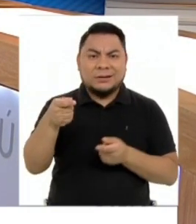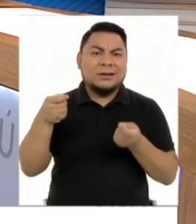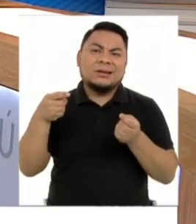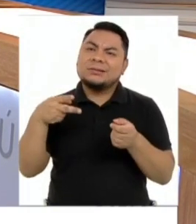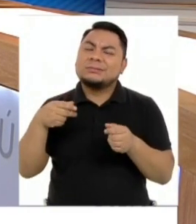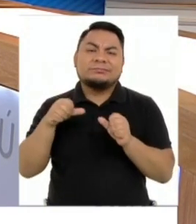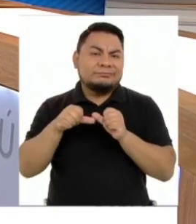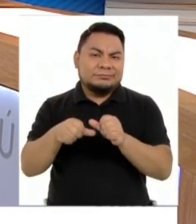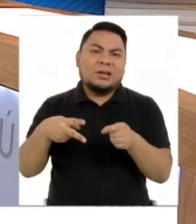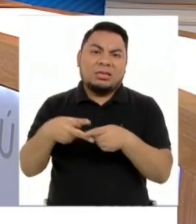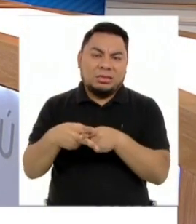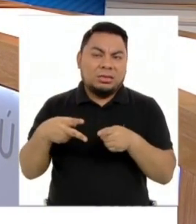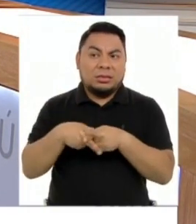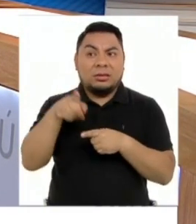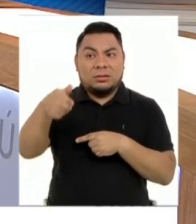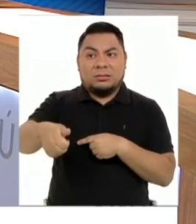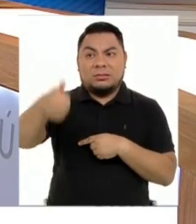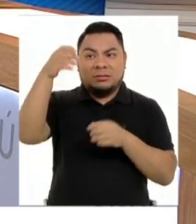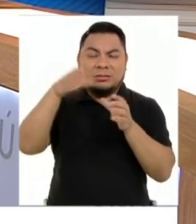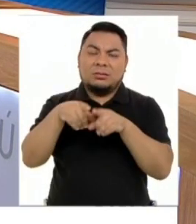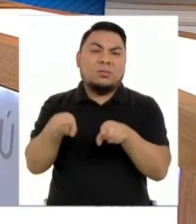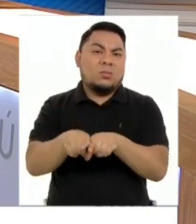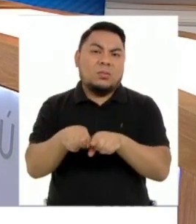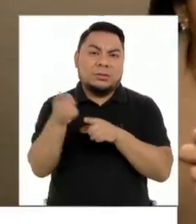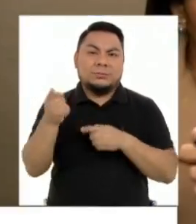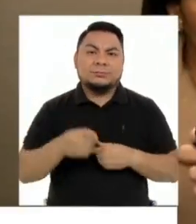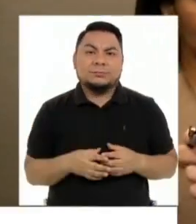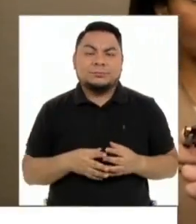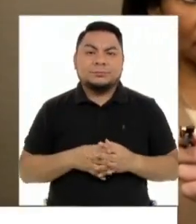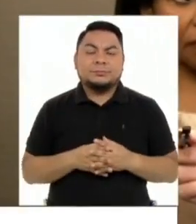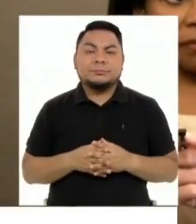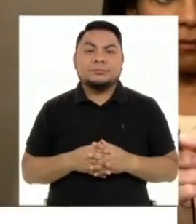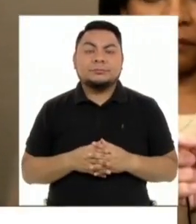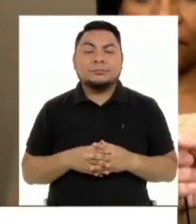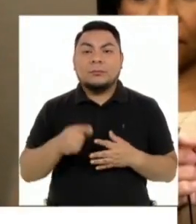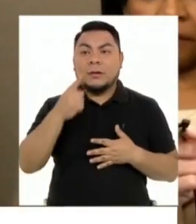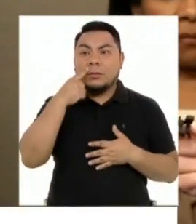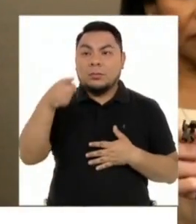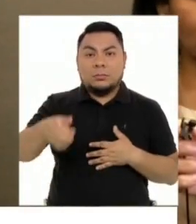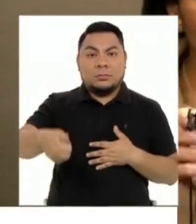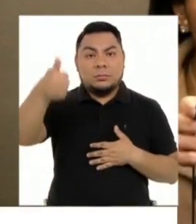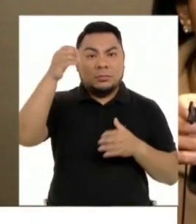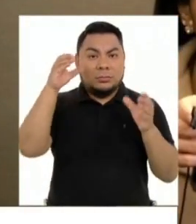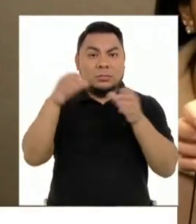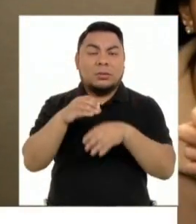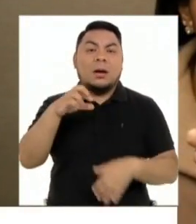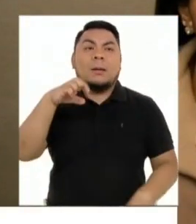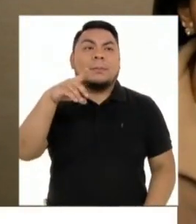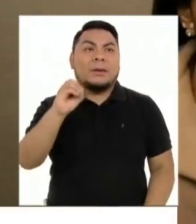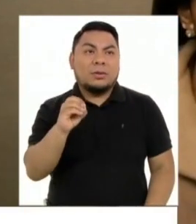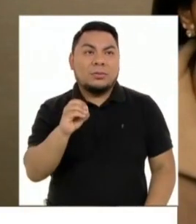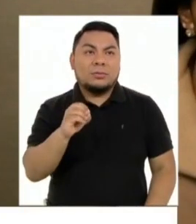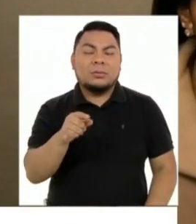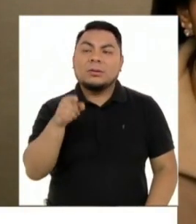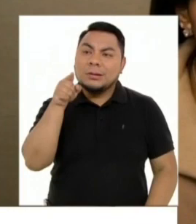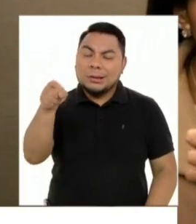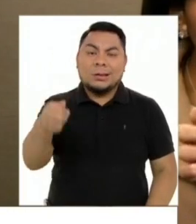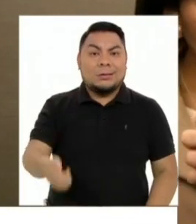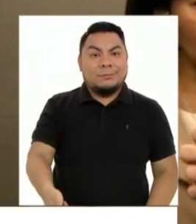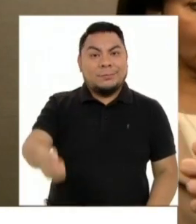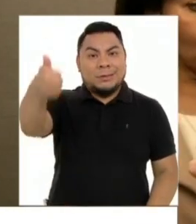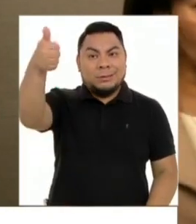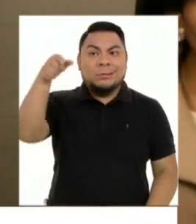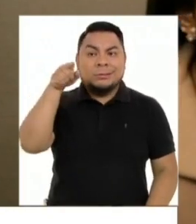del Parlamento y Olaechea contribuye a esa situación. El señor Pedro Olaechea es el